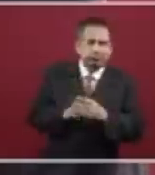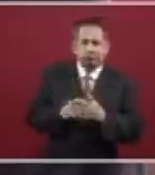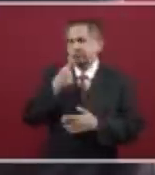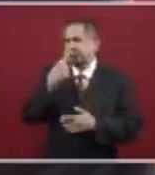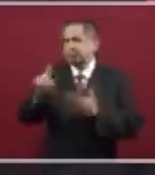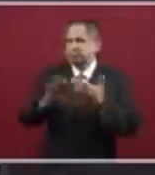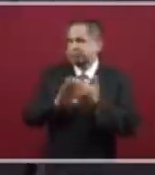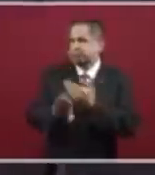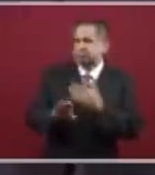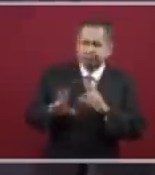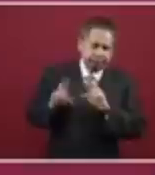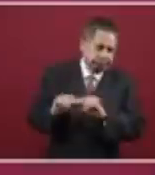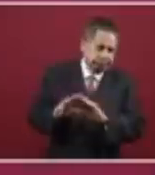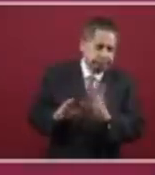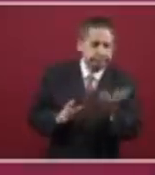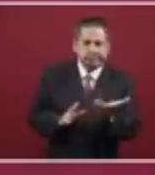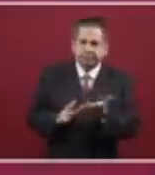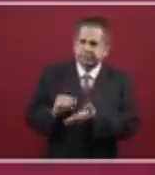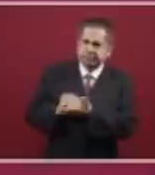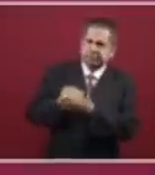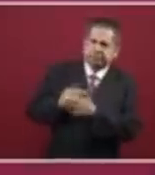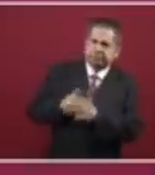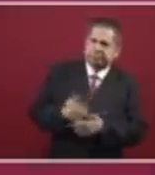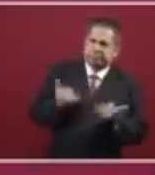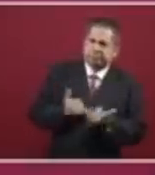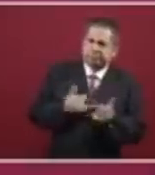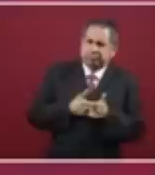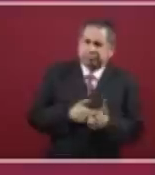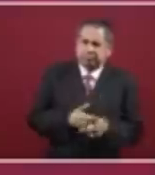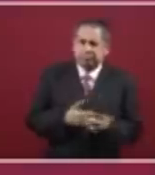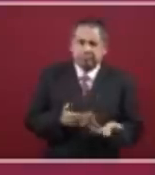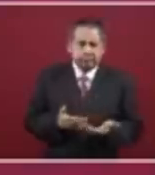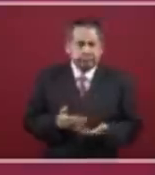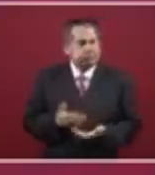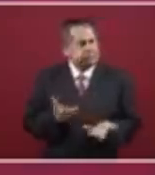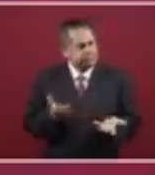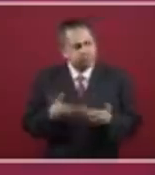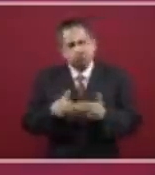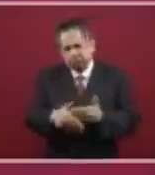amparos, que se continúe con todos esos procesos judiciales